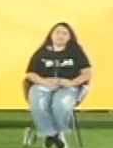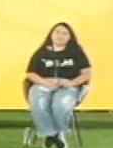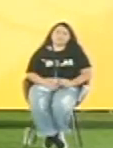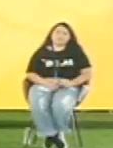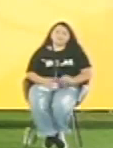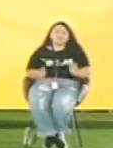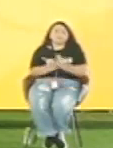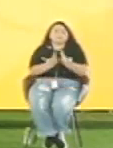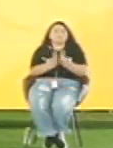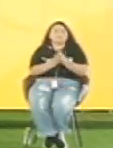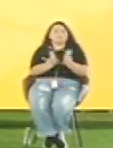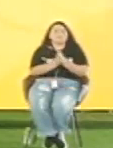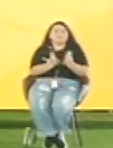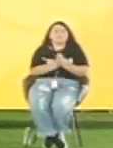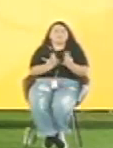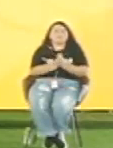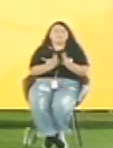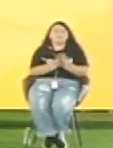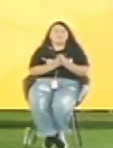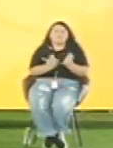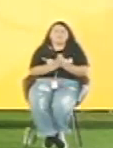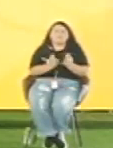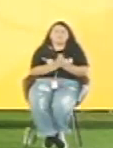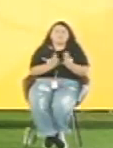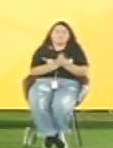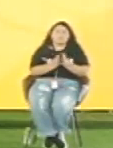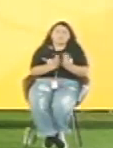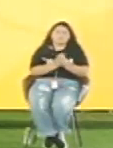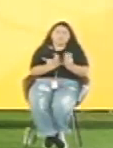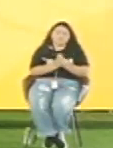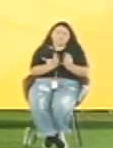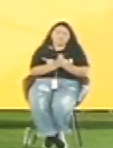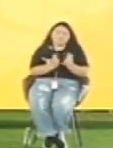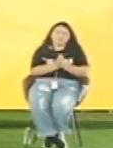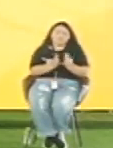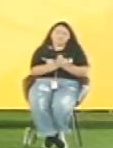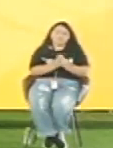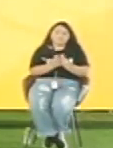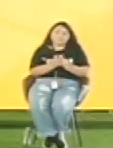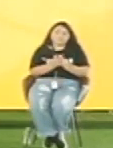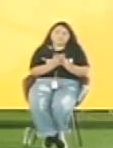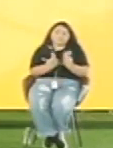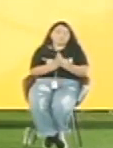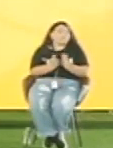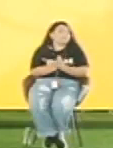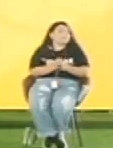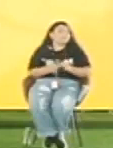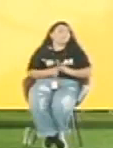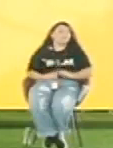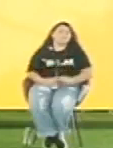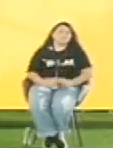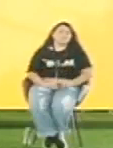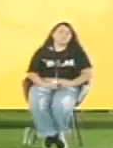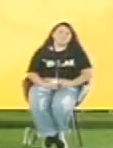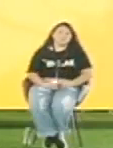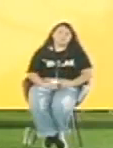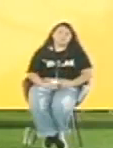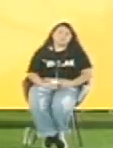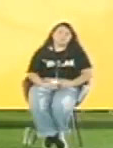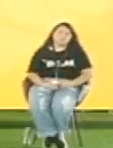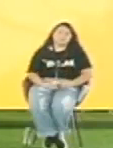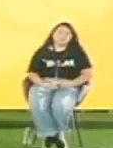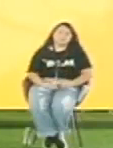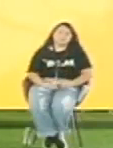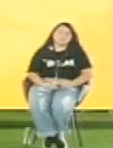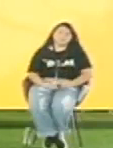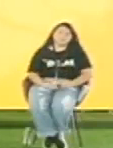libres del mundo. Un mensaje, una señal, una manifestación de apoyo. Y a nosotros nos daba